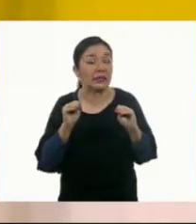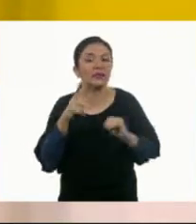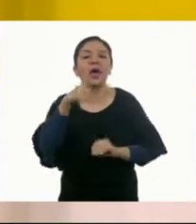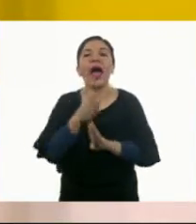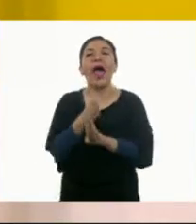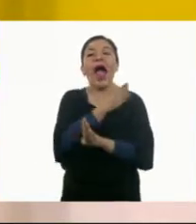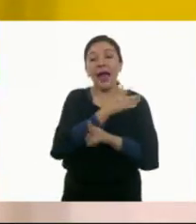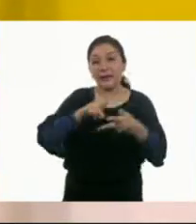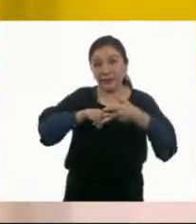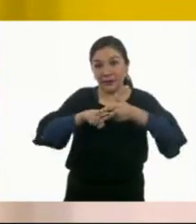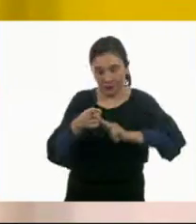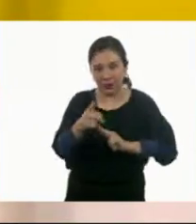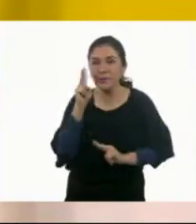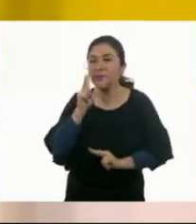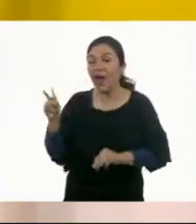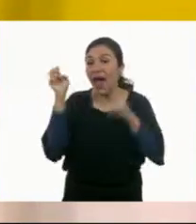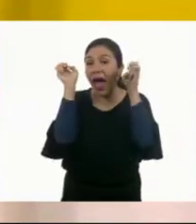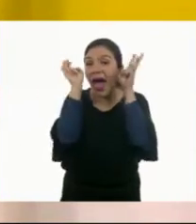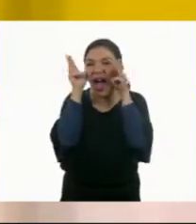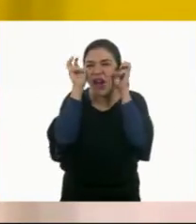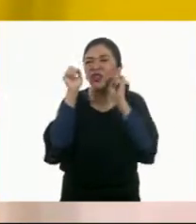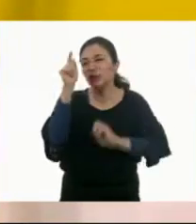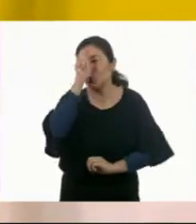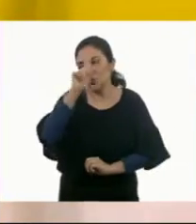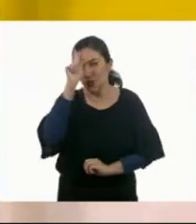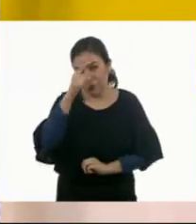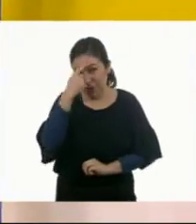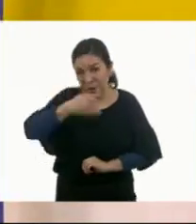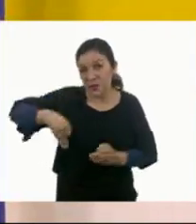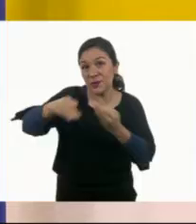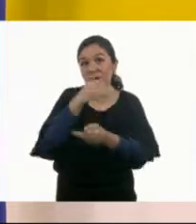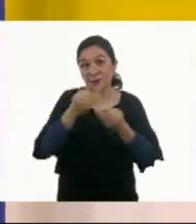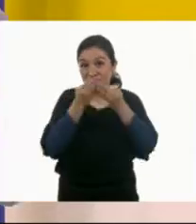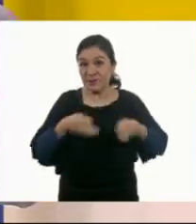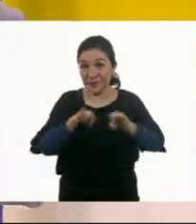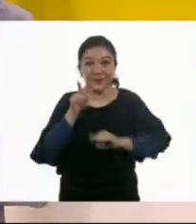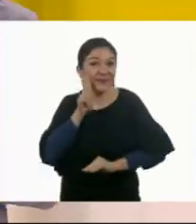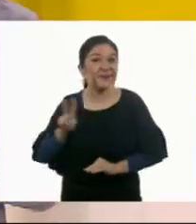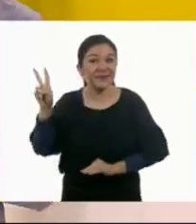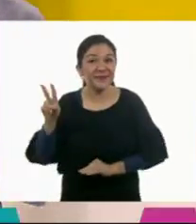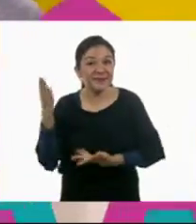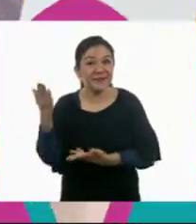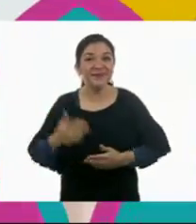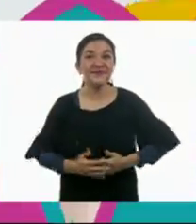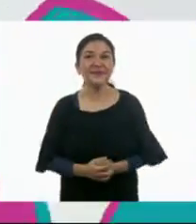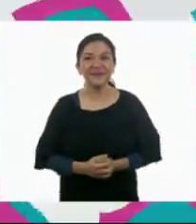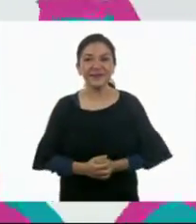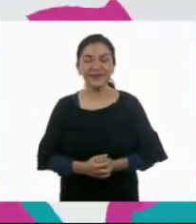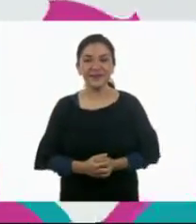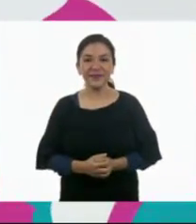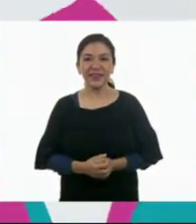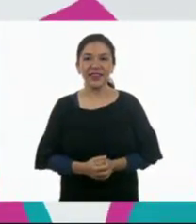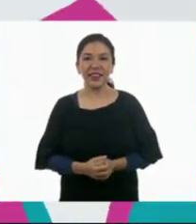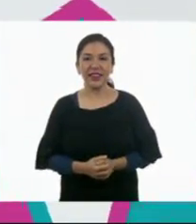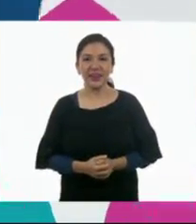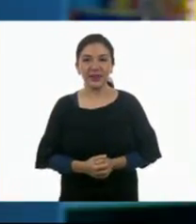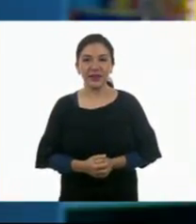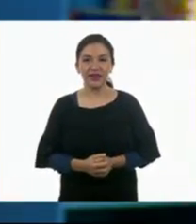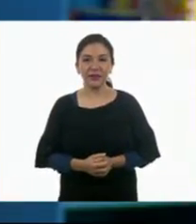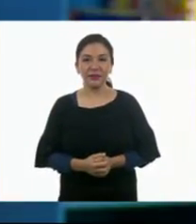Pero antes de comenzar, vamos con Ajo Listo porque nos tiene una recomendación muy importante. ¡Ajo Listo! ¡Estamos contigo!